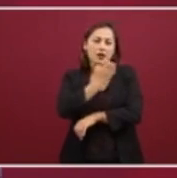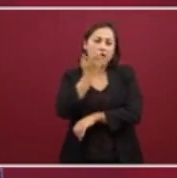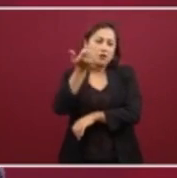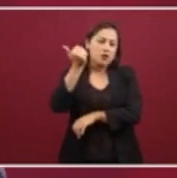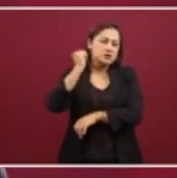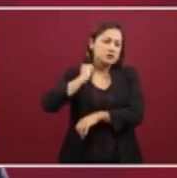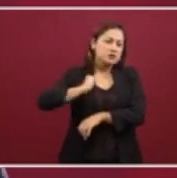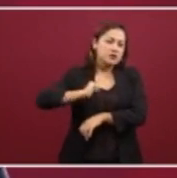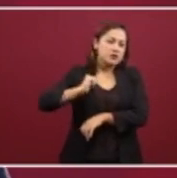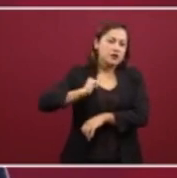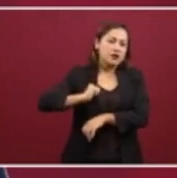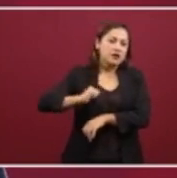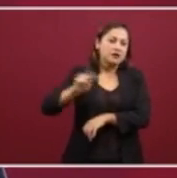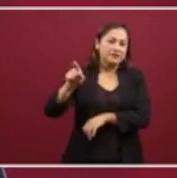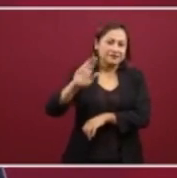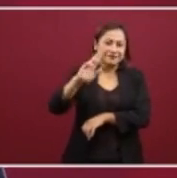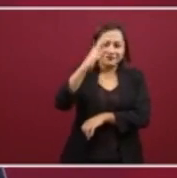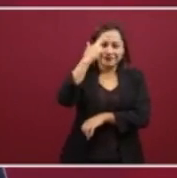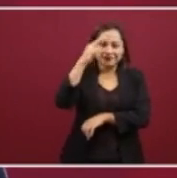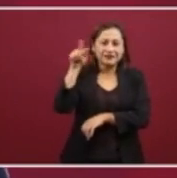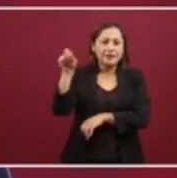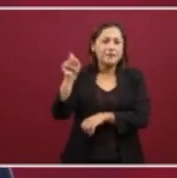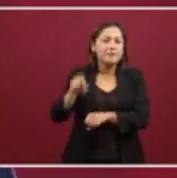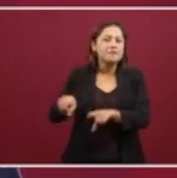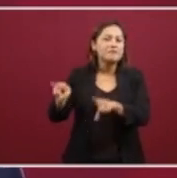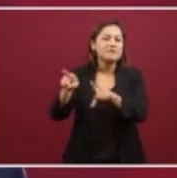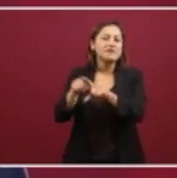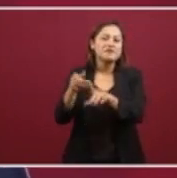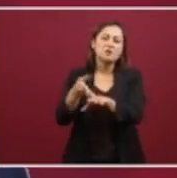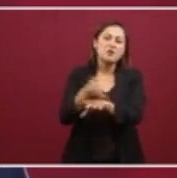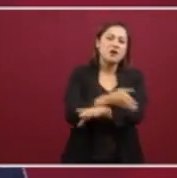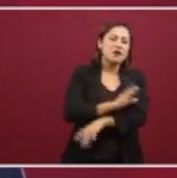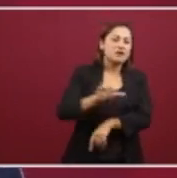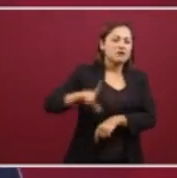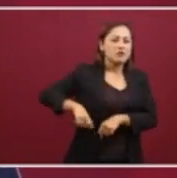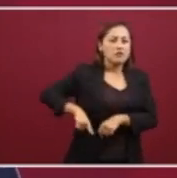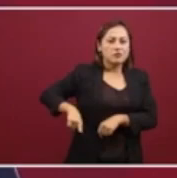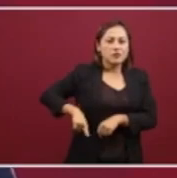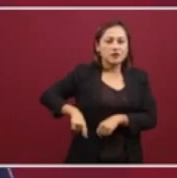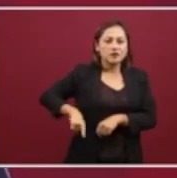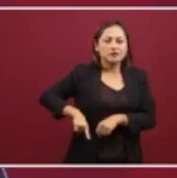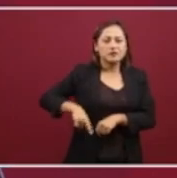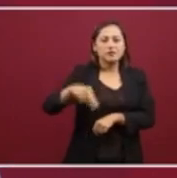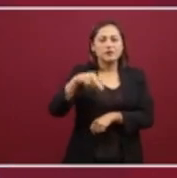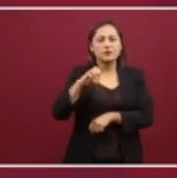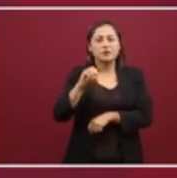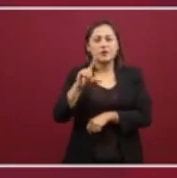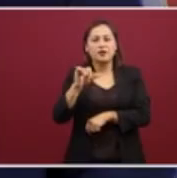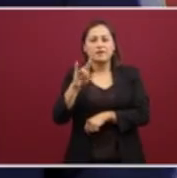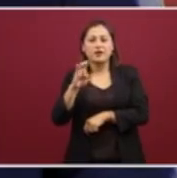el periodo neoliberal, que no incluye